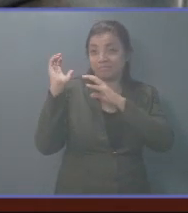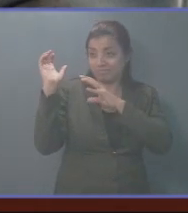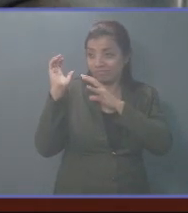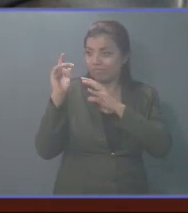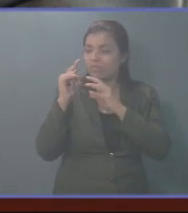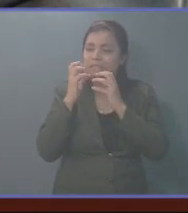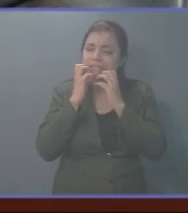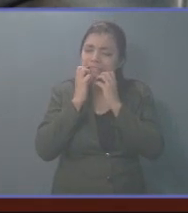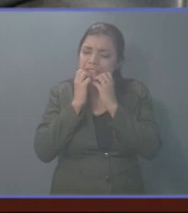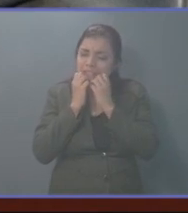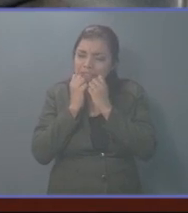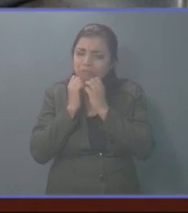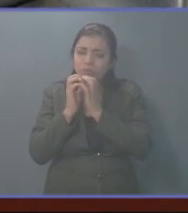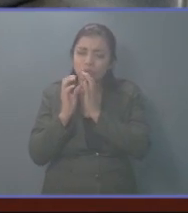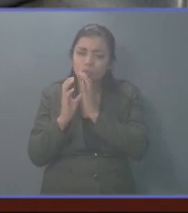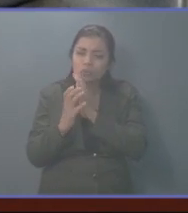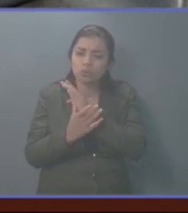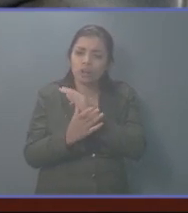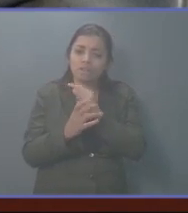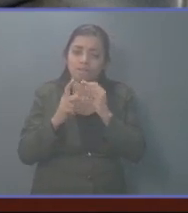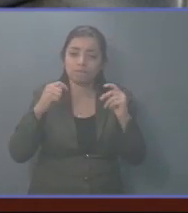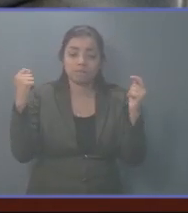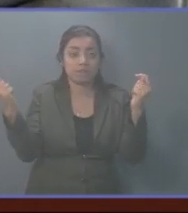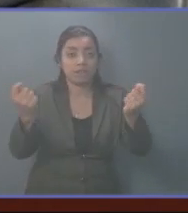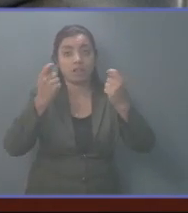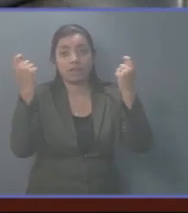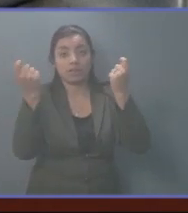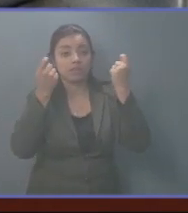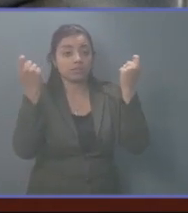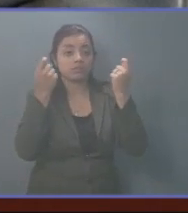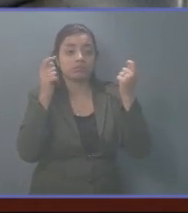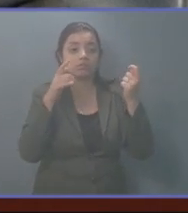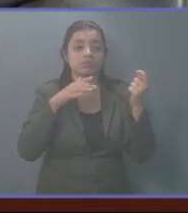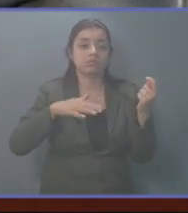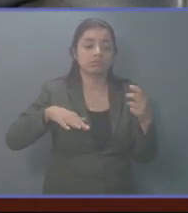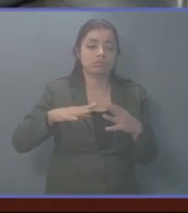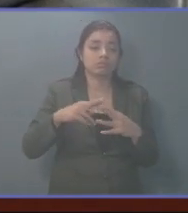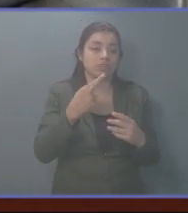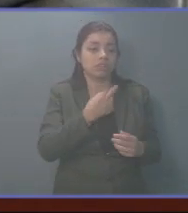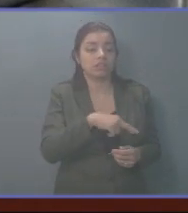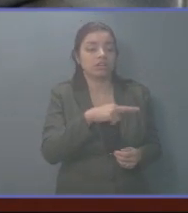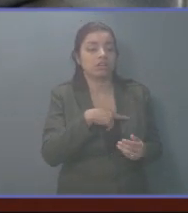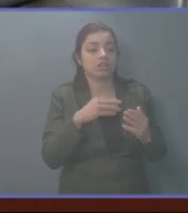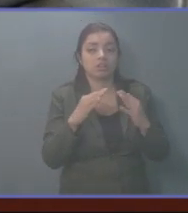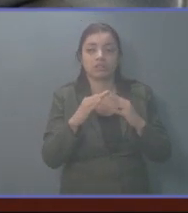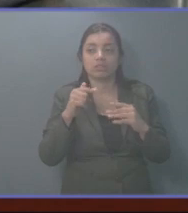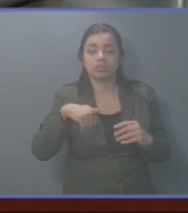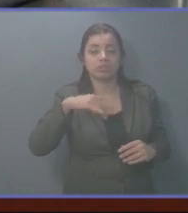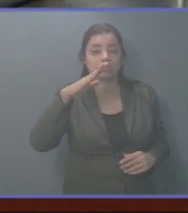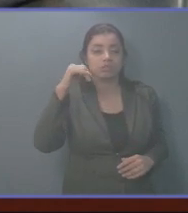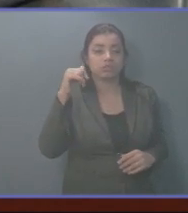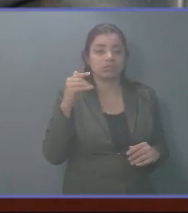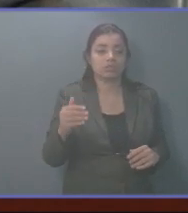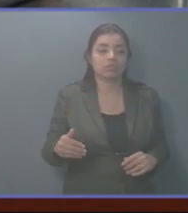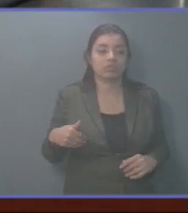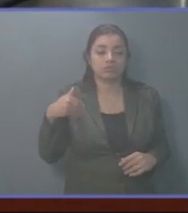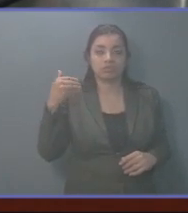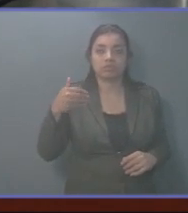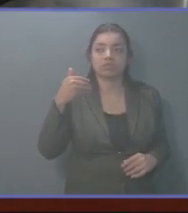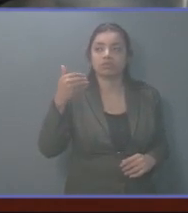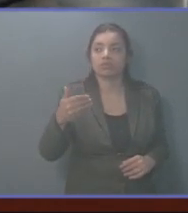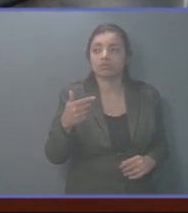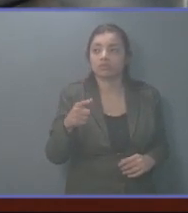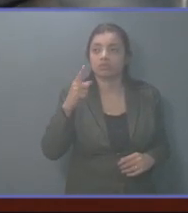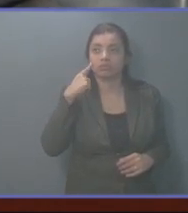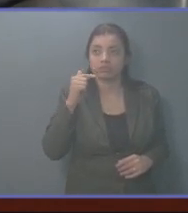del Salvador. Que estas celebraciones, ícono de religiosidad en nuestro país, son organizadas cada año por la Hermandad del